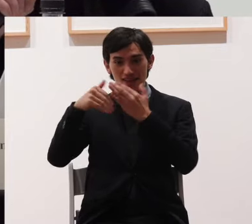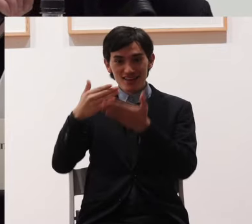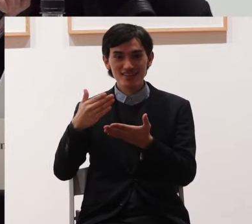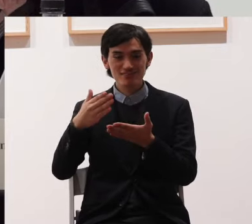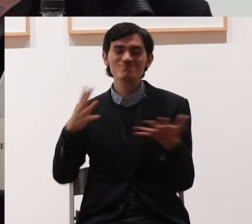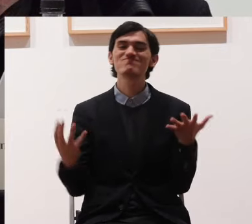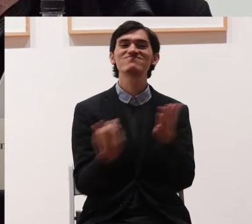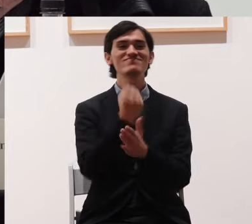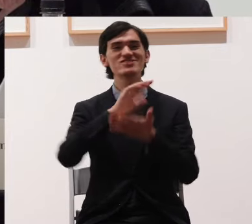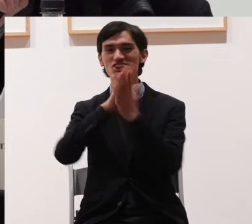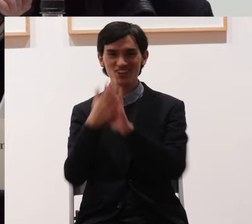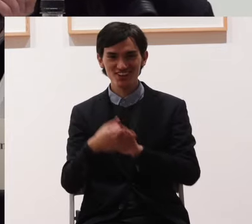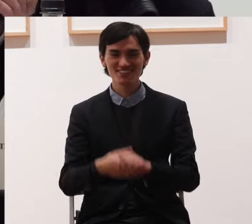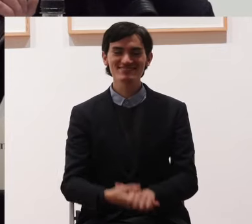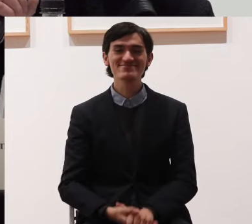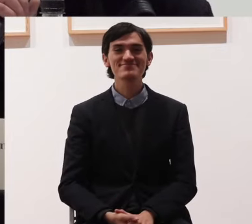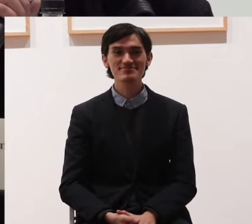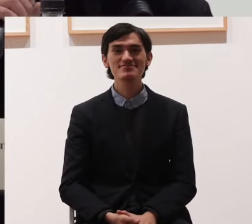le resulta todo.